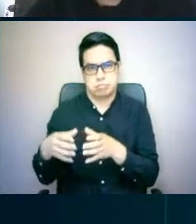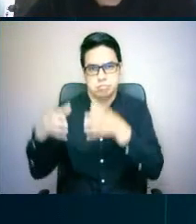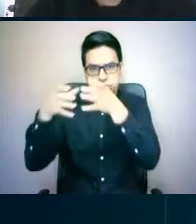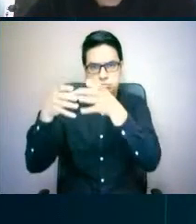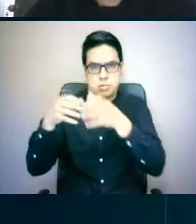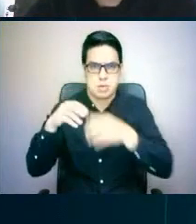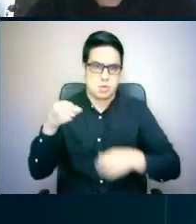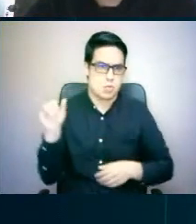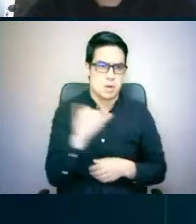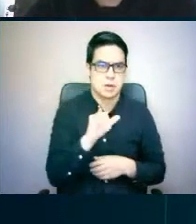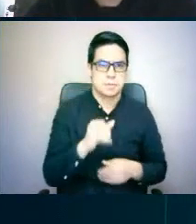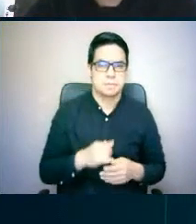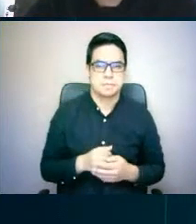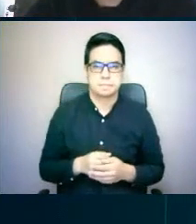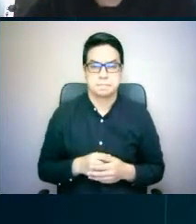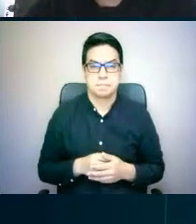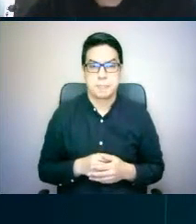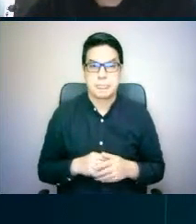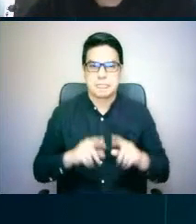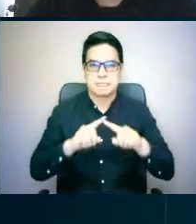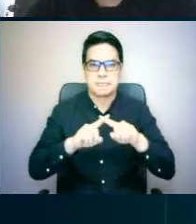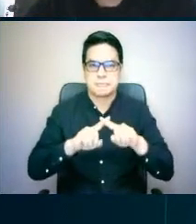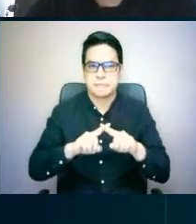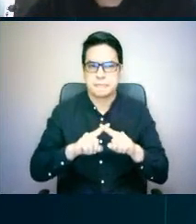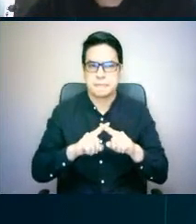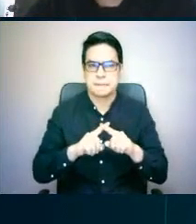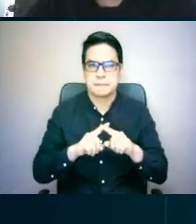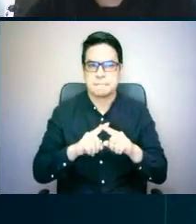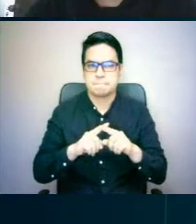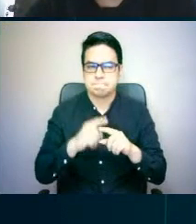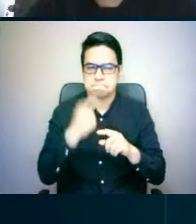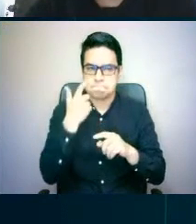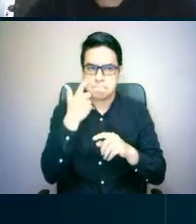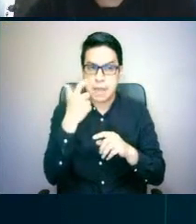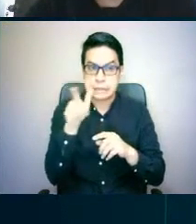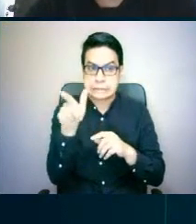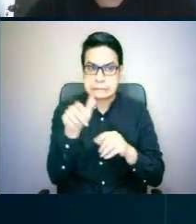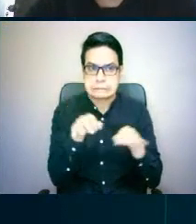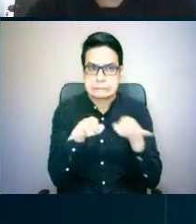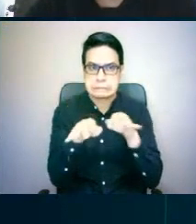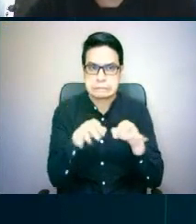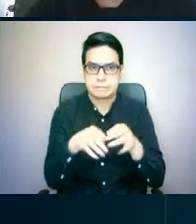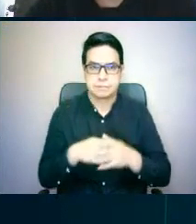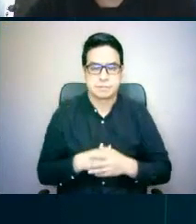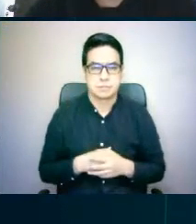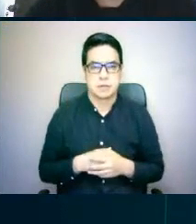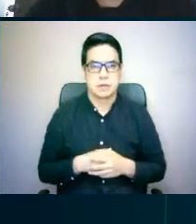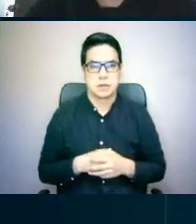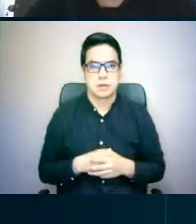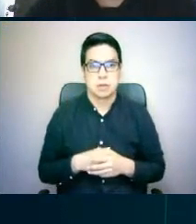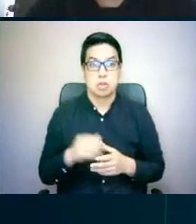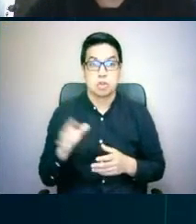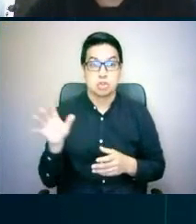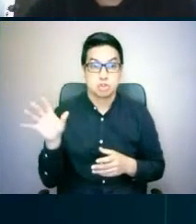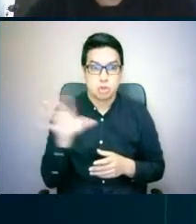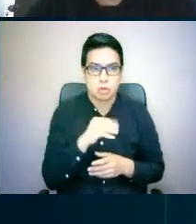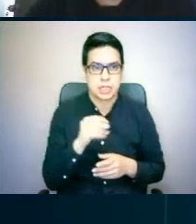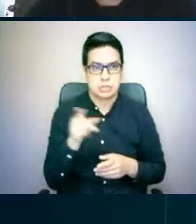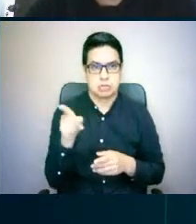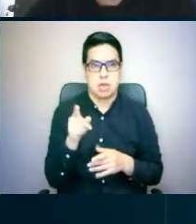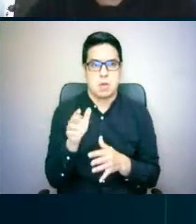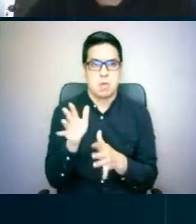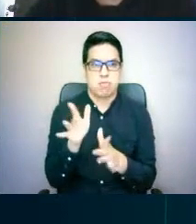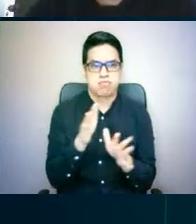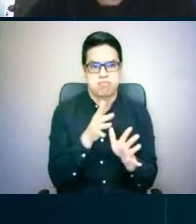que todos los módulos de esta subestación encapsulada son en aire comprimido. Como